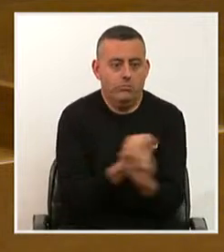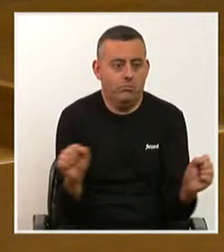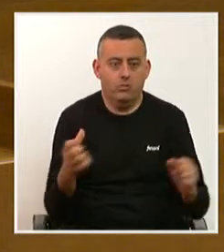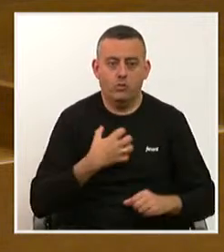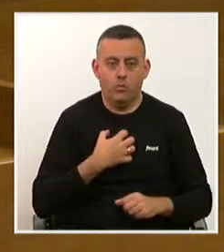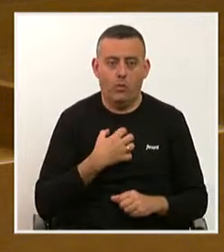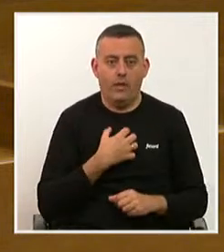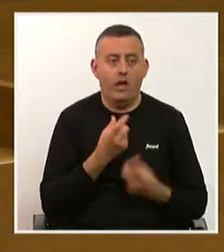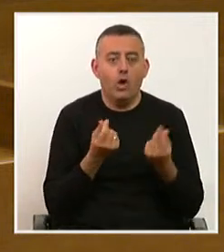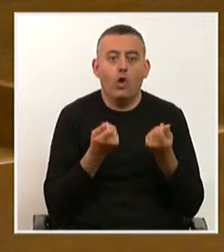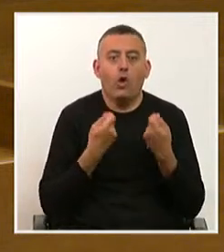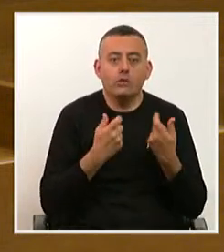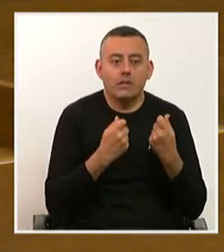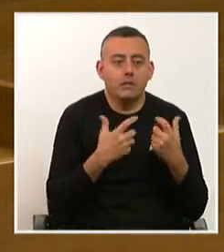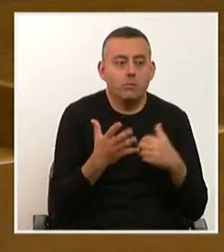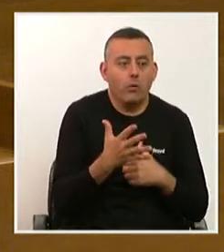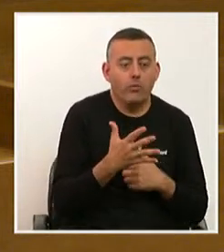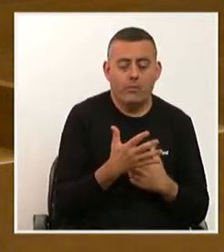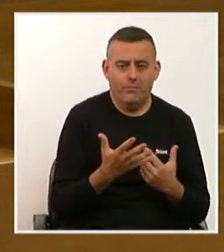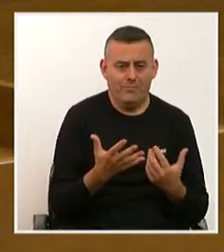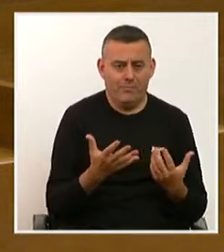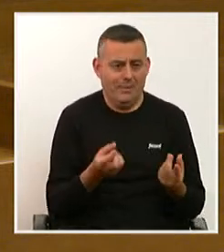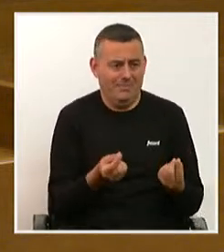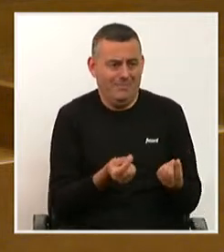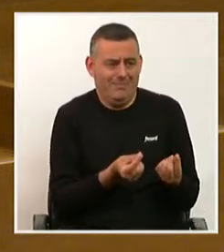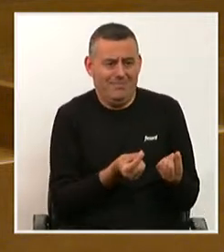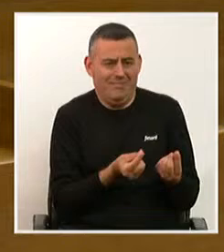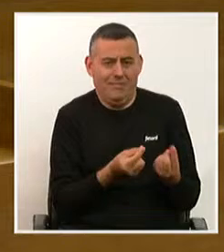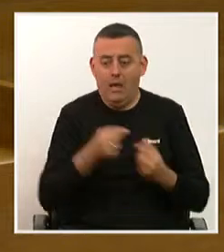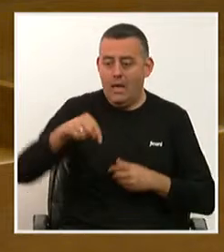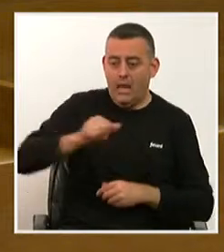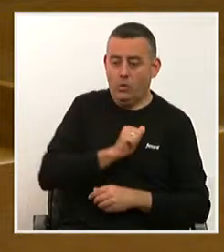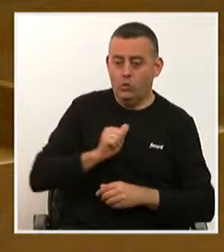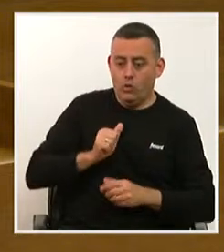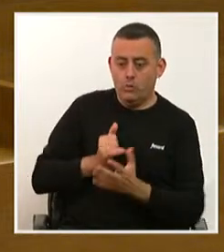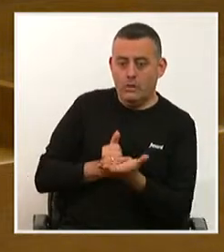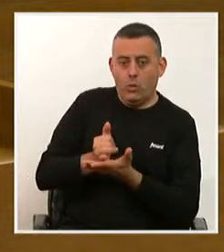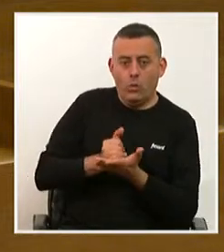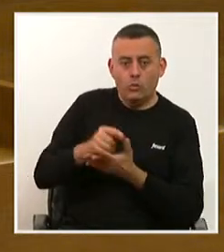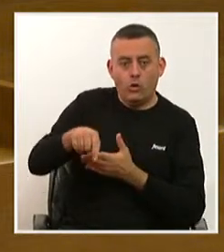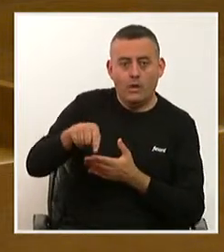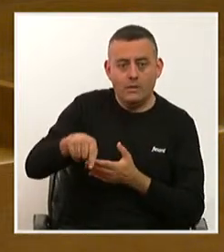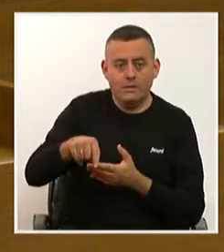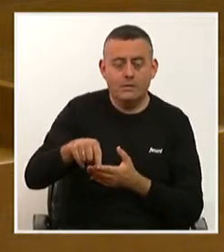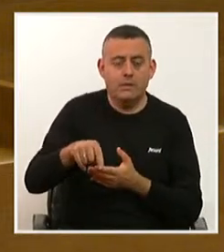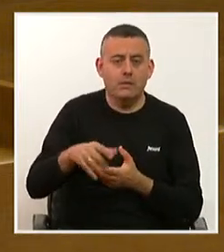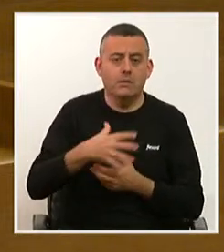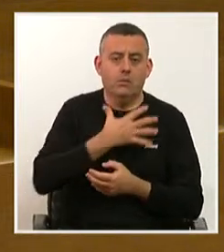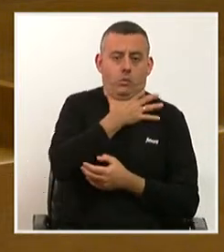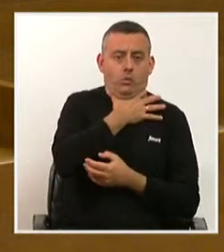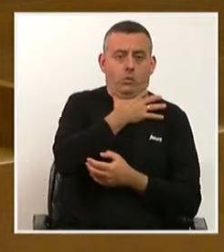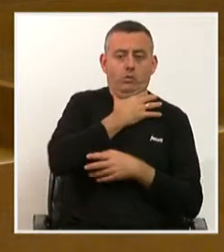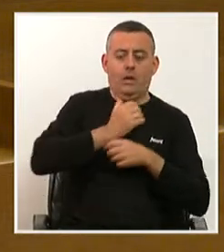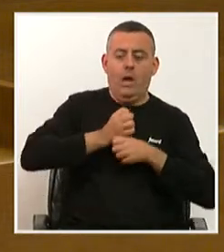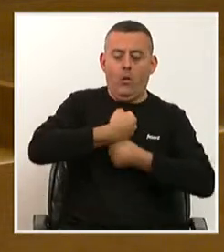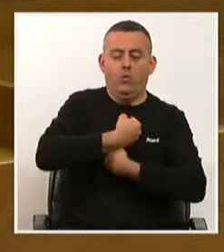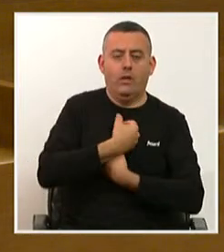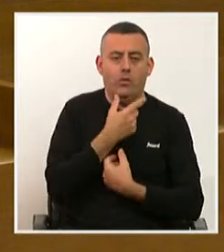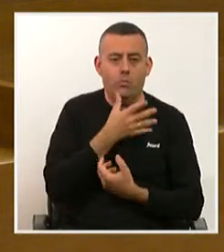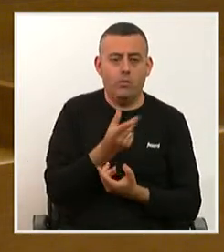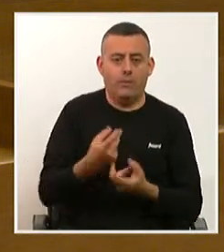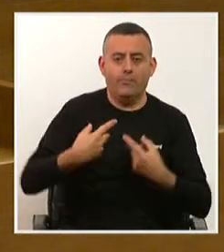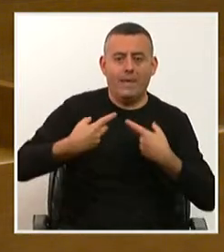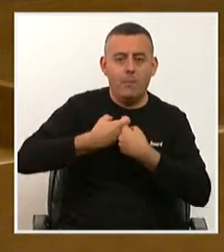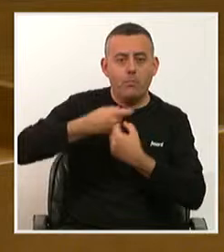emos por no decir casi gratis Mientras tanto nuestros autónomos agricultores AF fixados por la burocracia y los impuestos impuestos por el